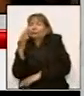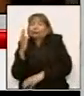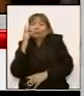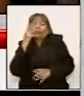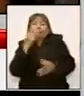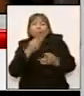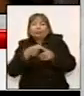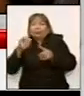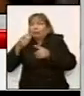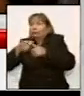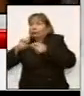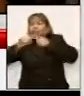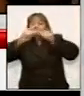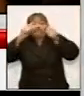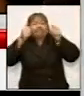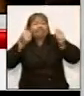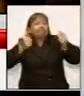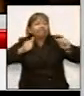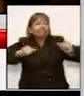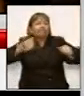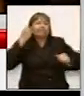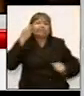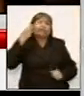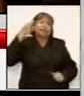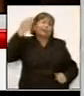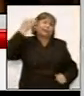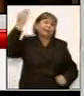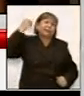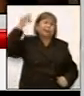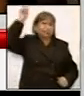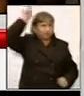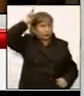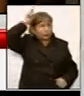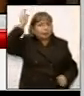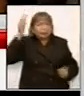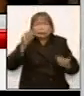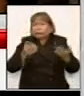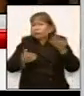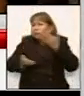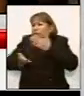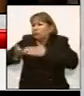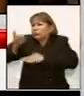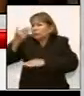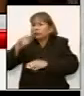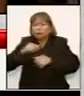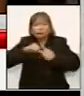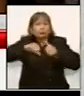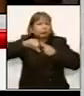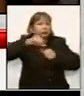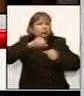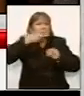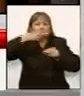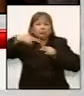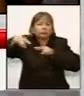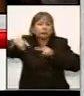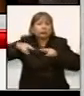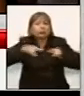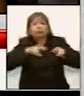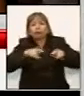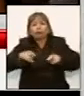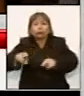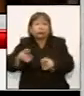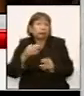de restos arqueológicos, tanto preincaicos e incaicos, y también está rodeado de manantiales, de ríos,